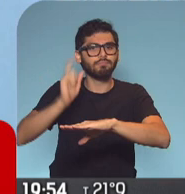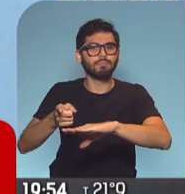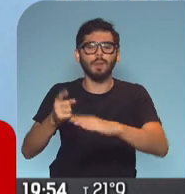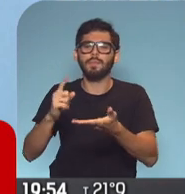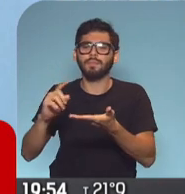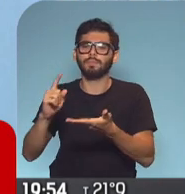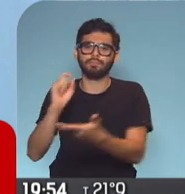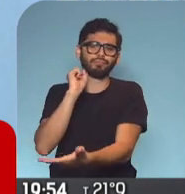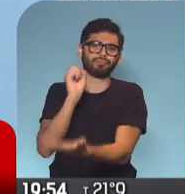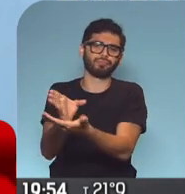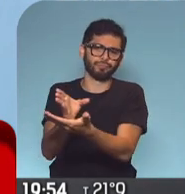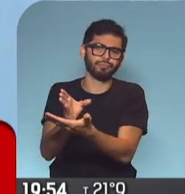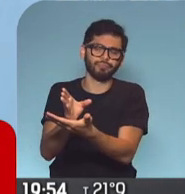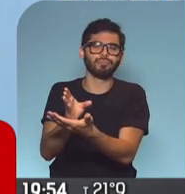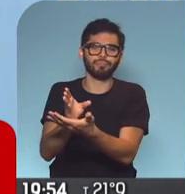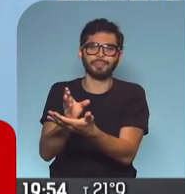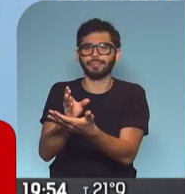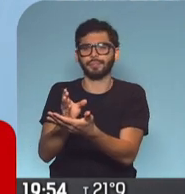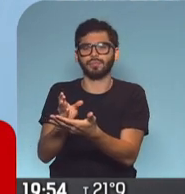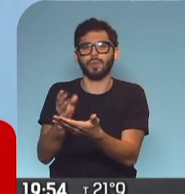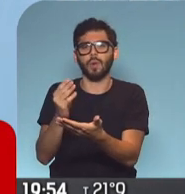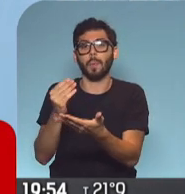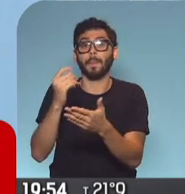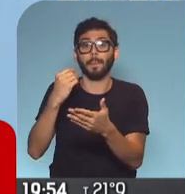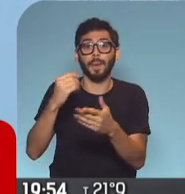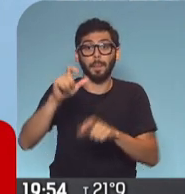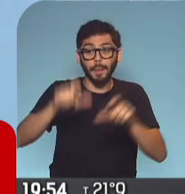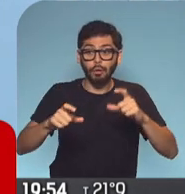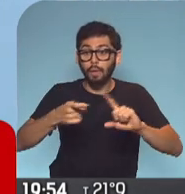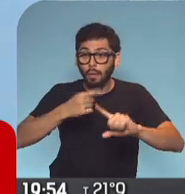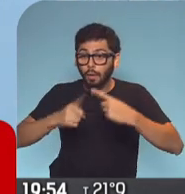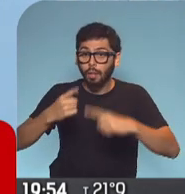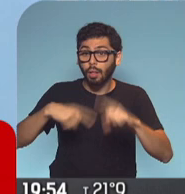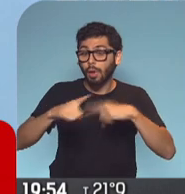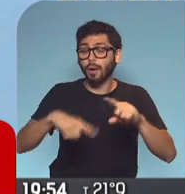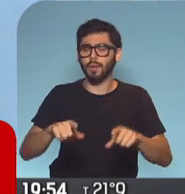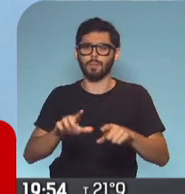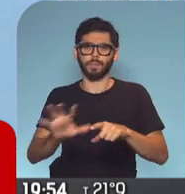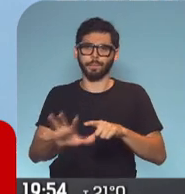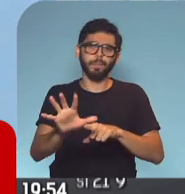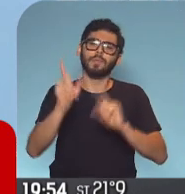administrativo para toda la línea que ha participado de este procedimiento irregular.